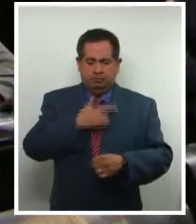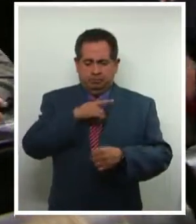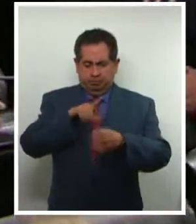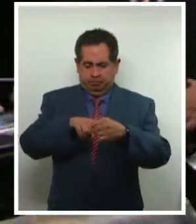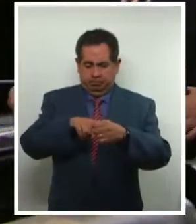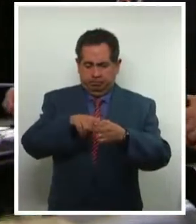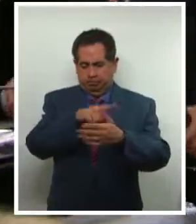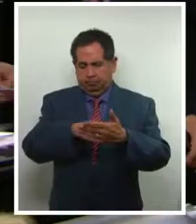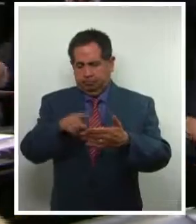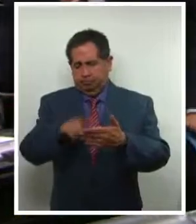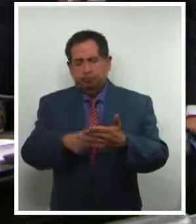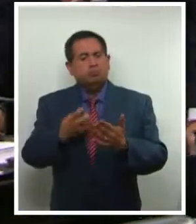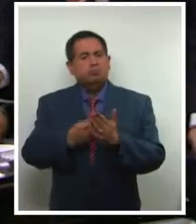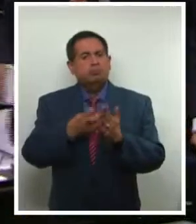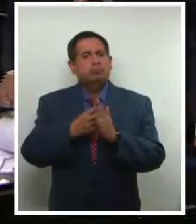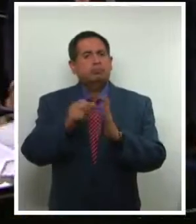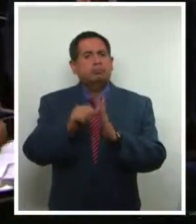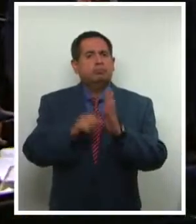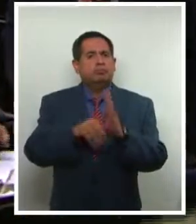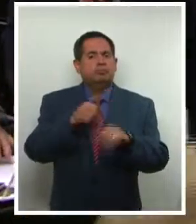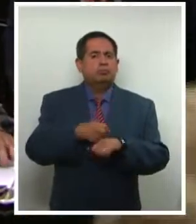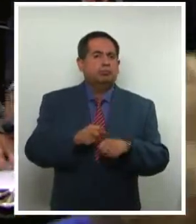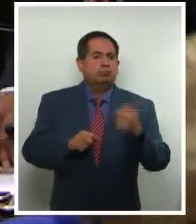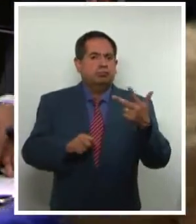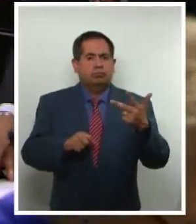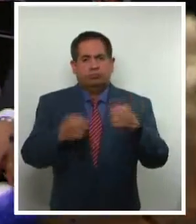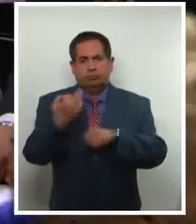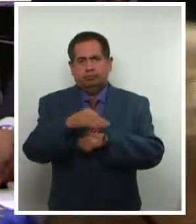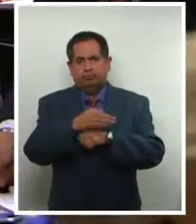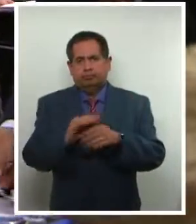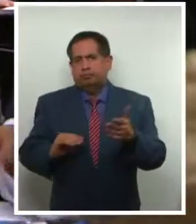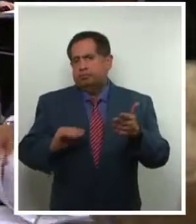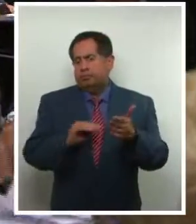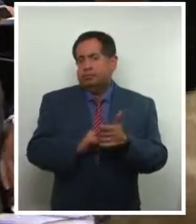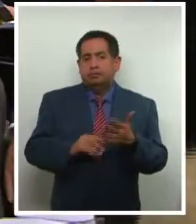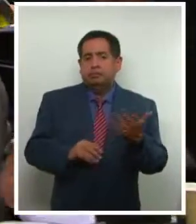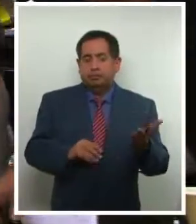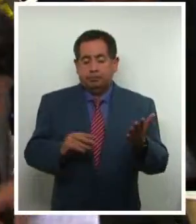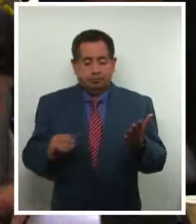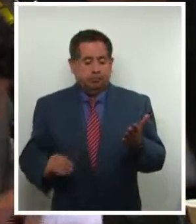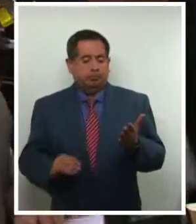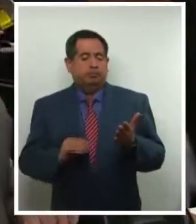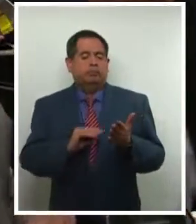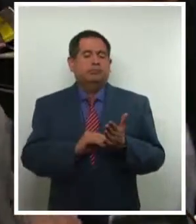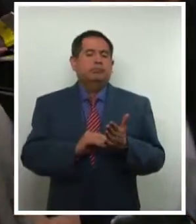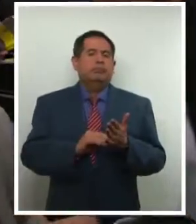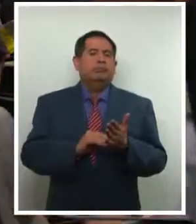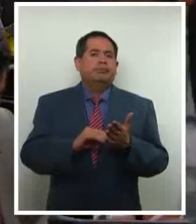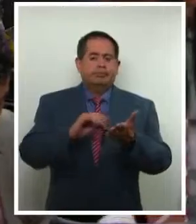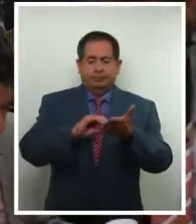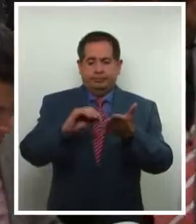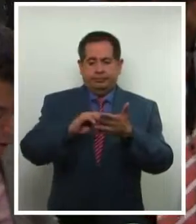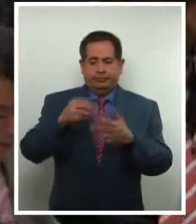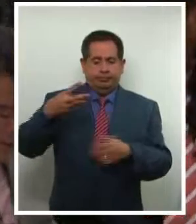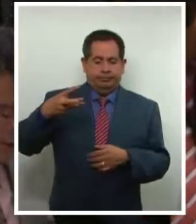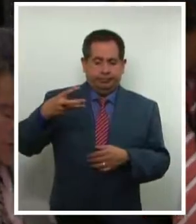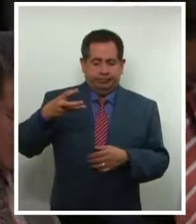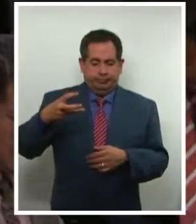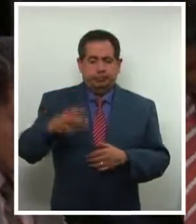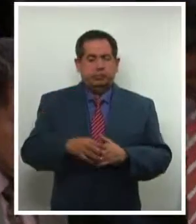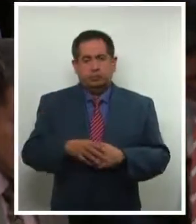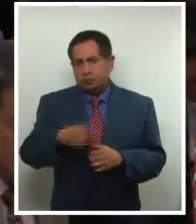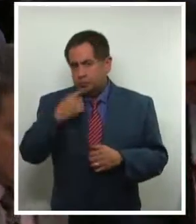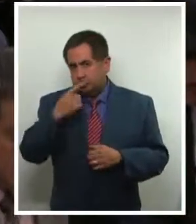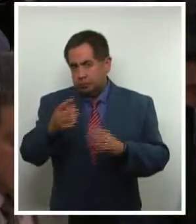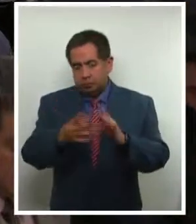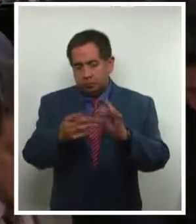a este artículo 8º transitorio en la adición de un párrafo tercero. Le